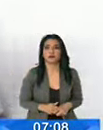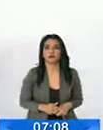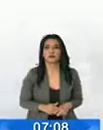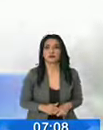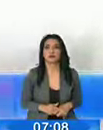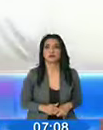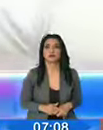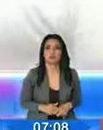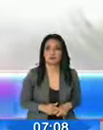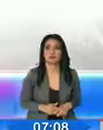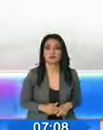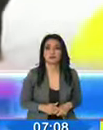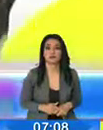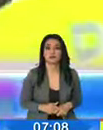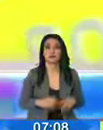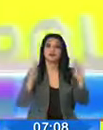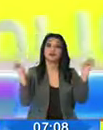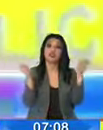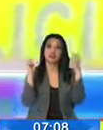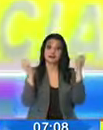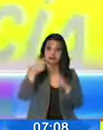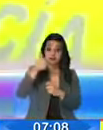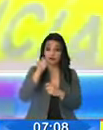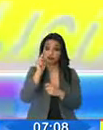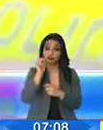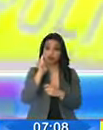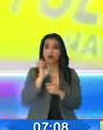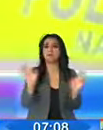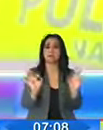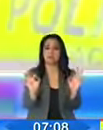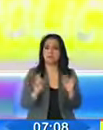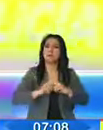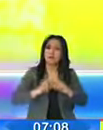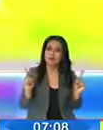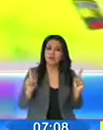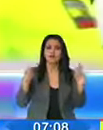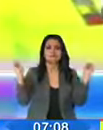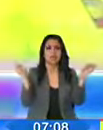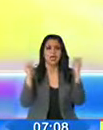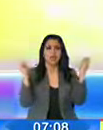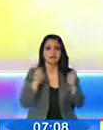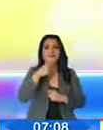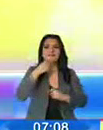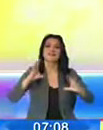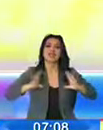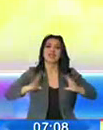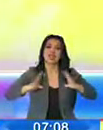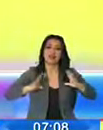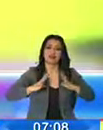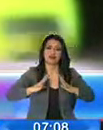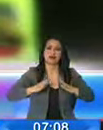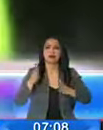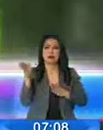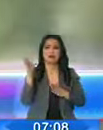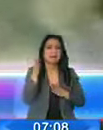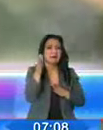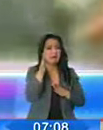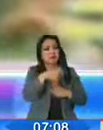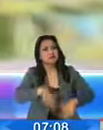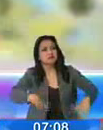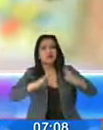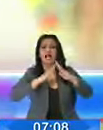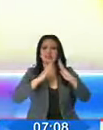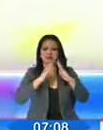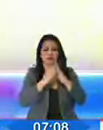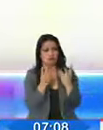No eran las fiestas de Chongón, pero el feriado había crecido en un domicilio que tuvo la visita de la Fiscalía y la